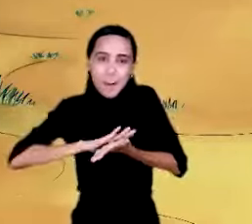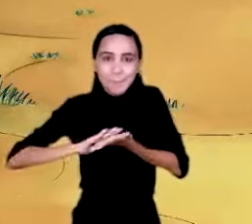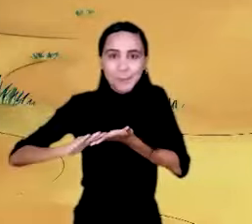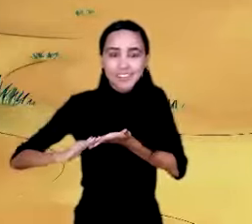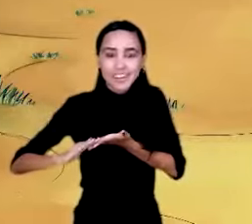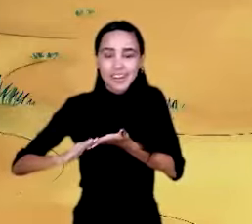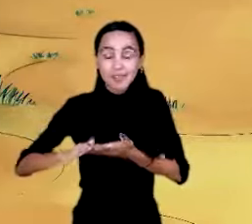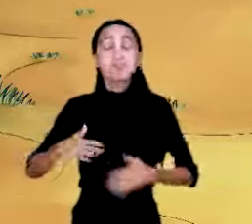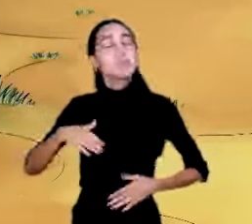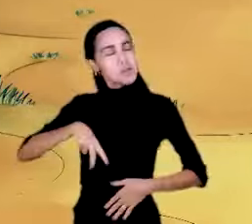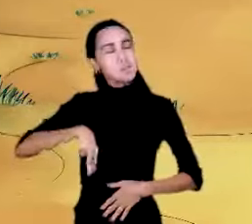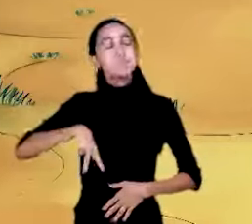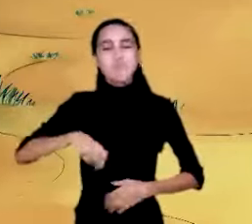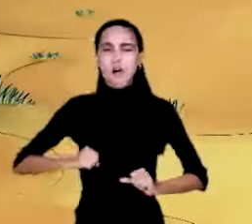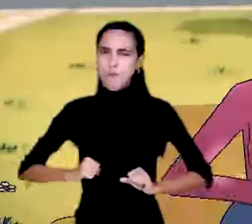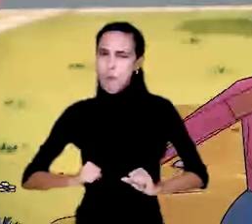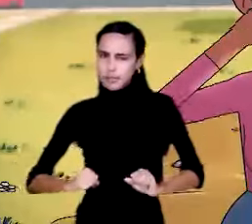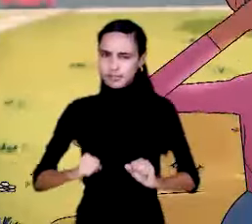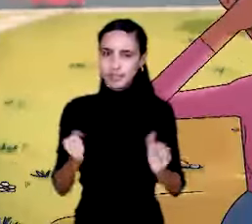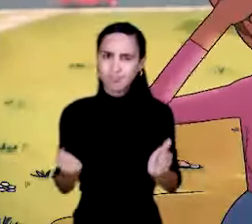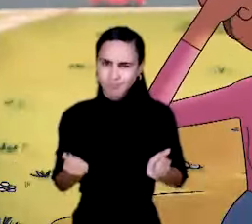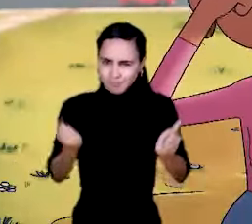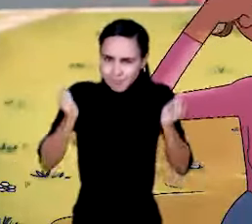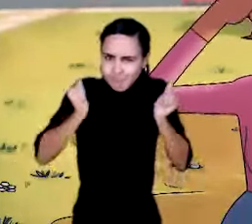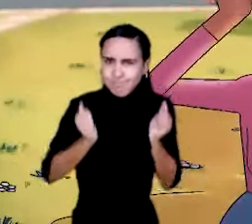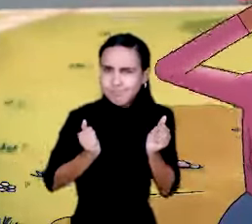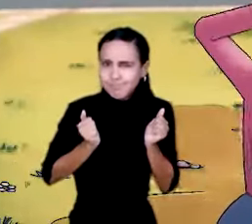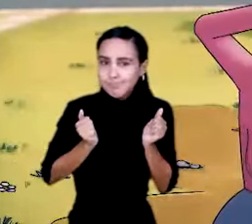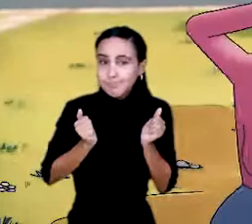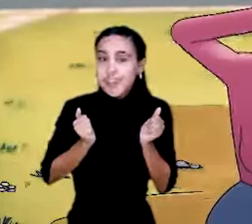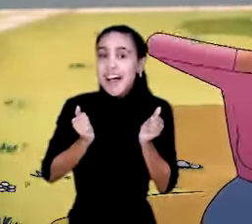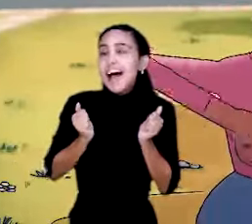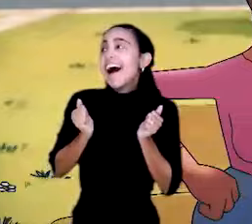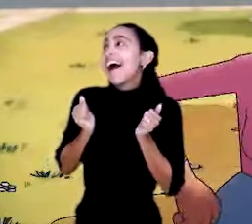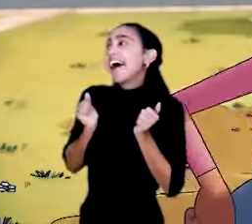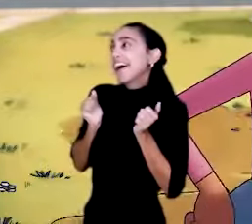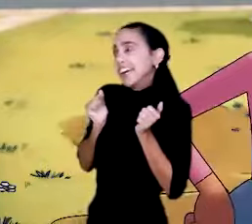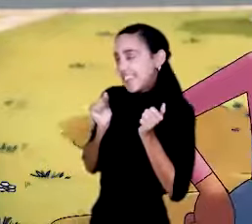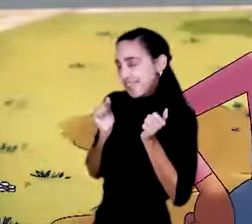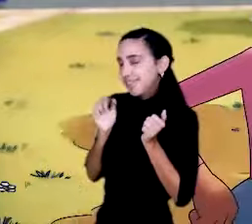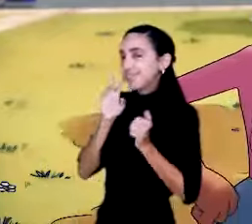mis piernas son fuertes para sostenerlo. Ya veo. Pero...